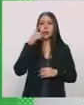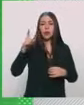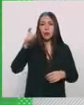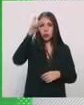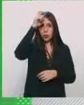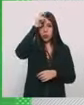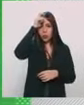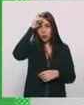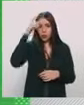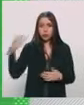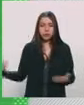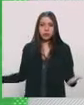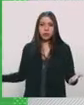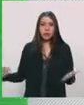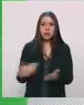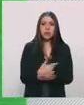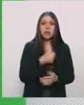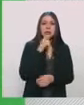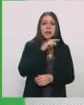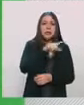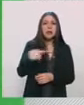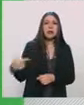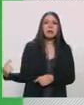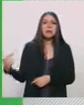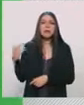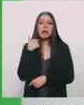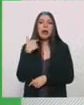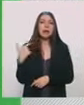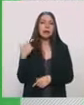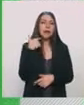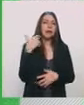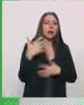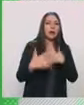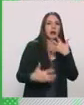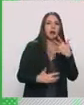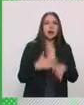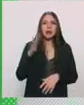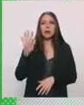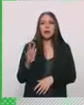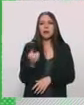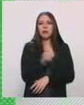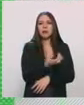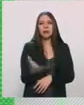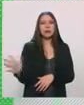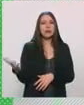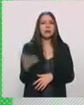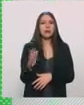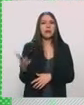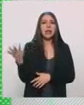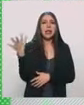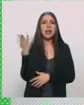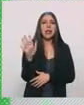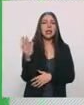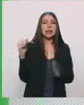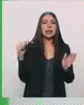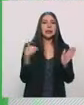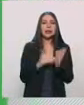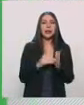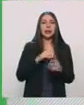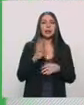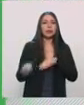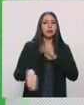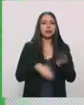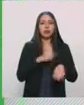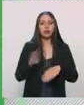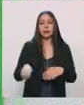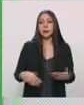se matan entre ellos mismos, provocando algo así como 10,000 muertes, ¿no? ¿Cómo